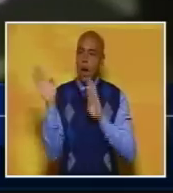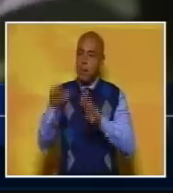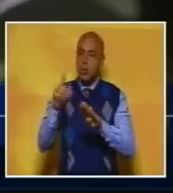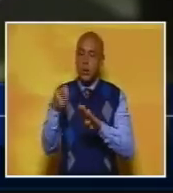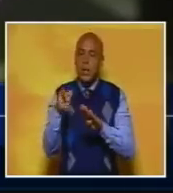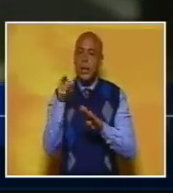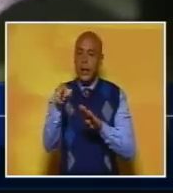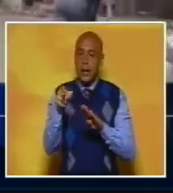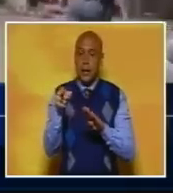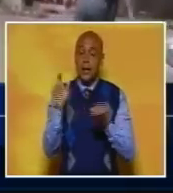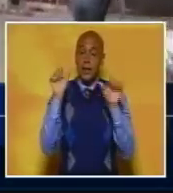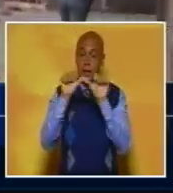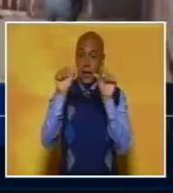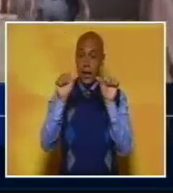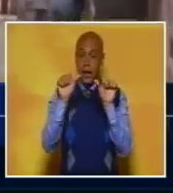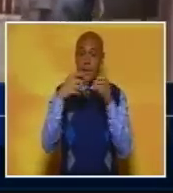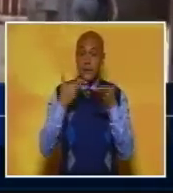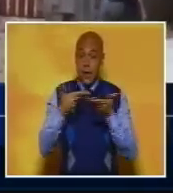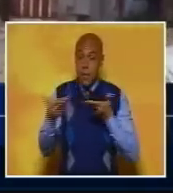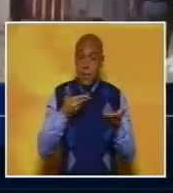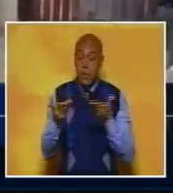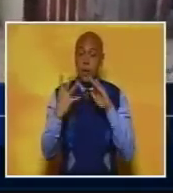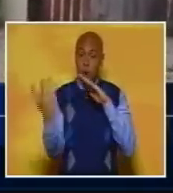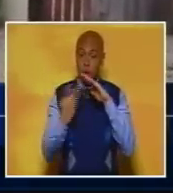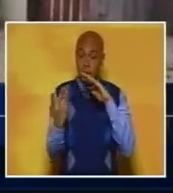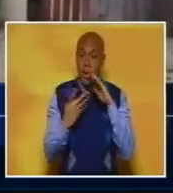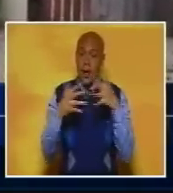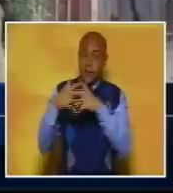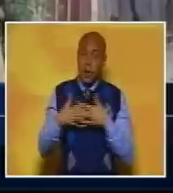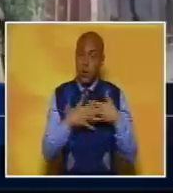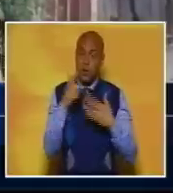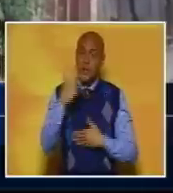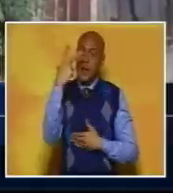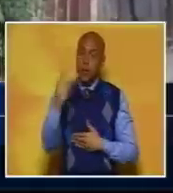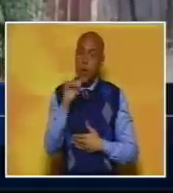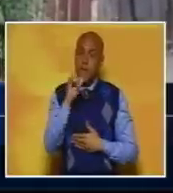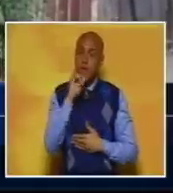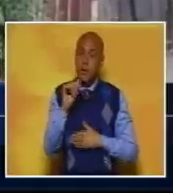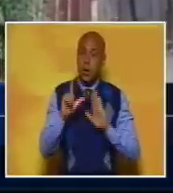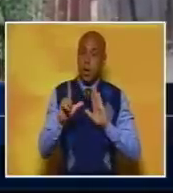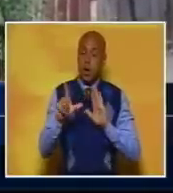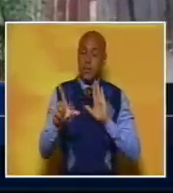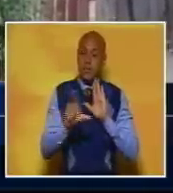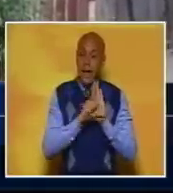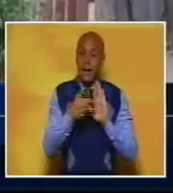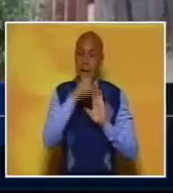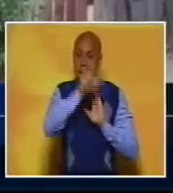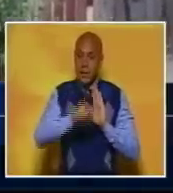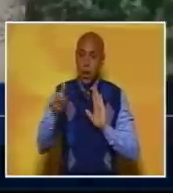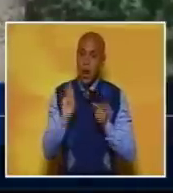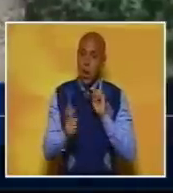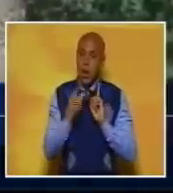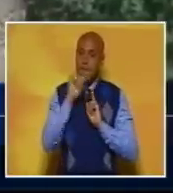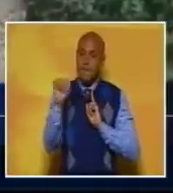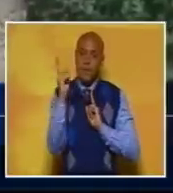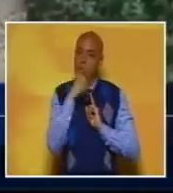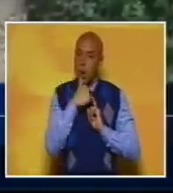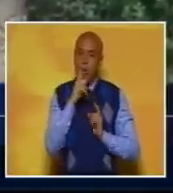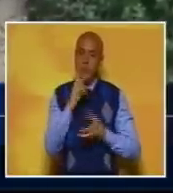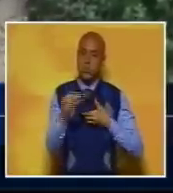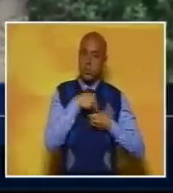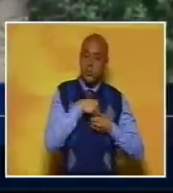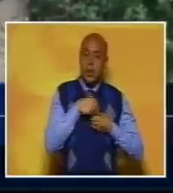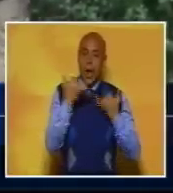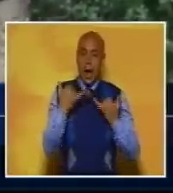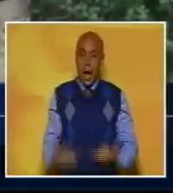Servicio de Inmigración de Estados Unidos, negándose a entregar información de personas indocumentadas. La postura ha hecho que fuerzas élite lleguen a apoyar